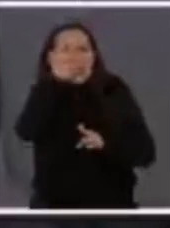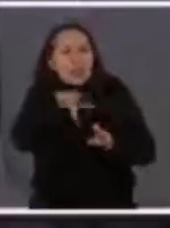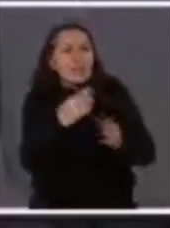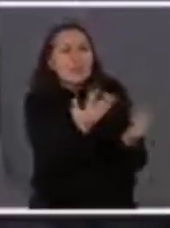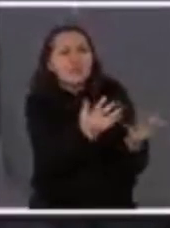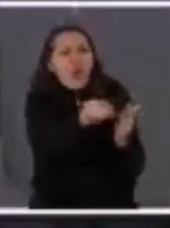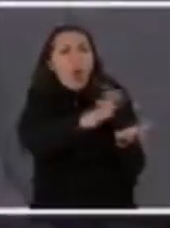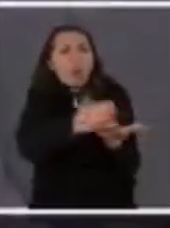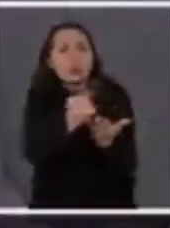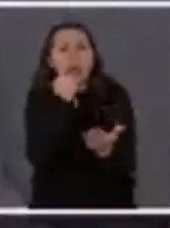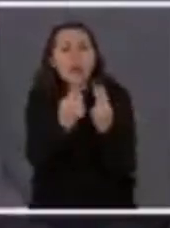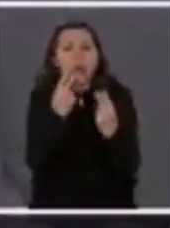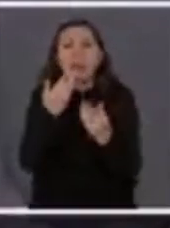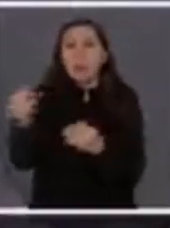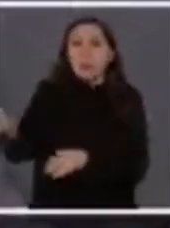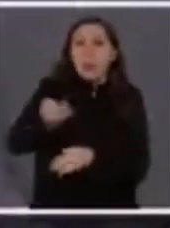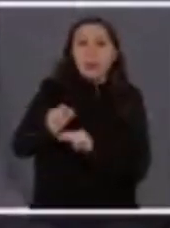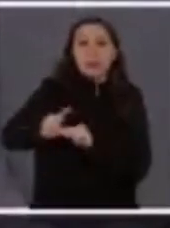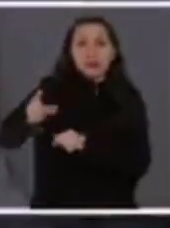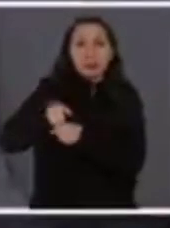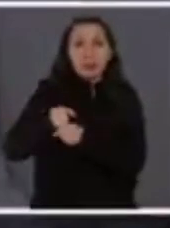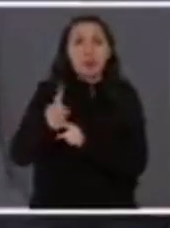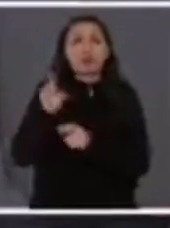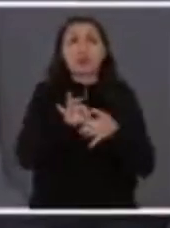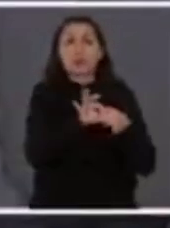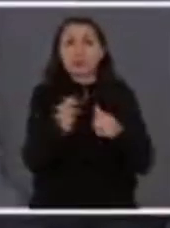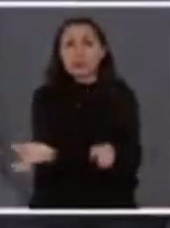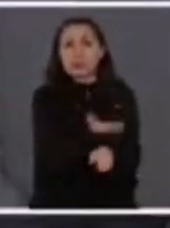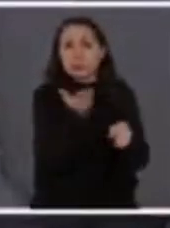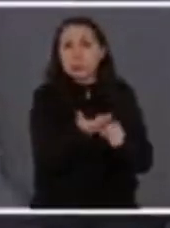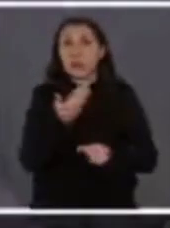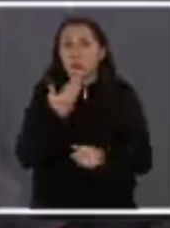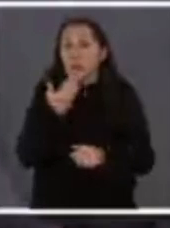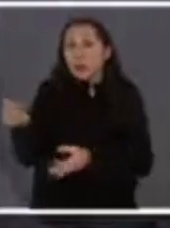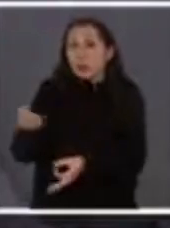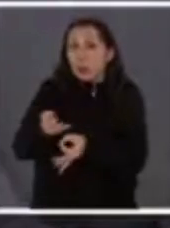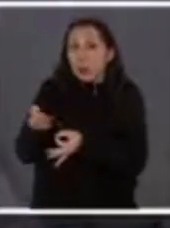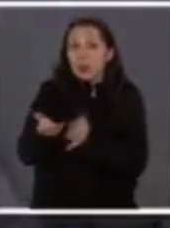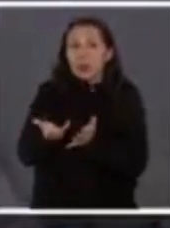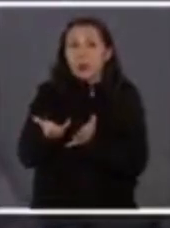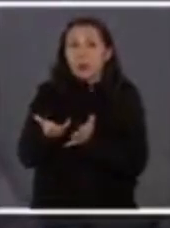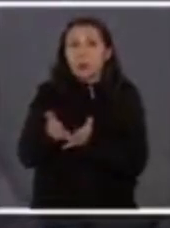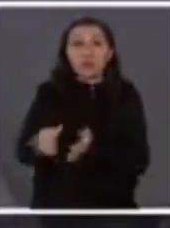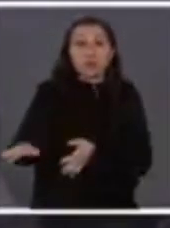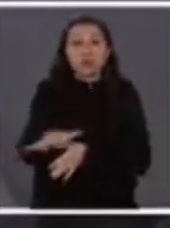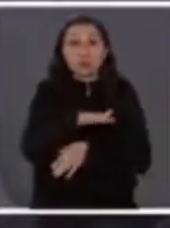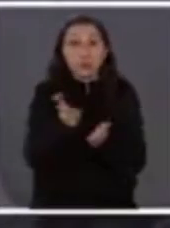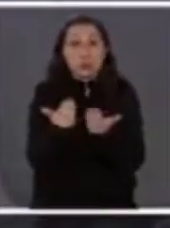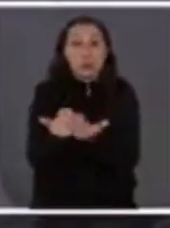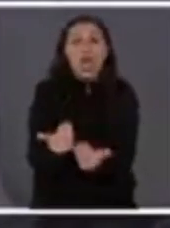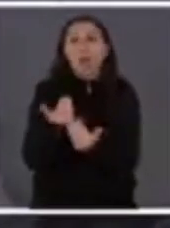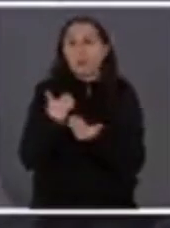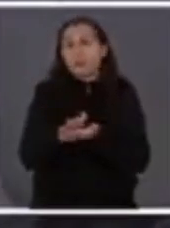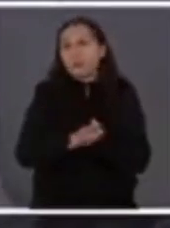y me lo decía también un emprendedor, no necesariamente respecto al vinculado a las cosechas, que a todos quienes necesiten apoyo,